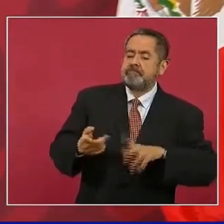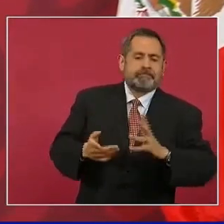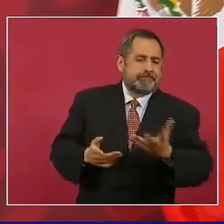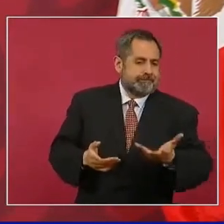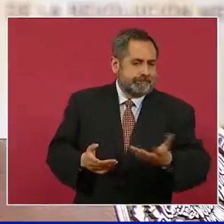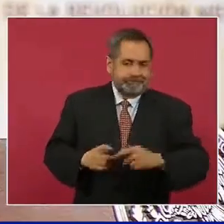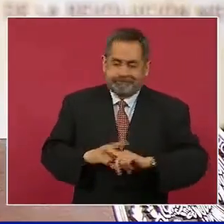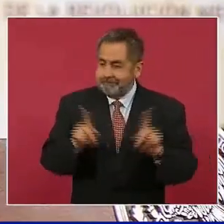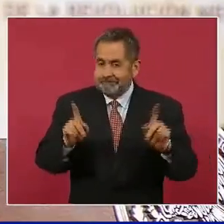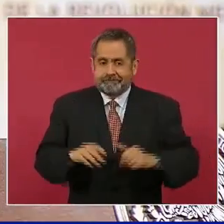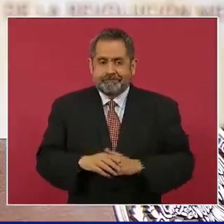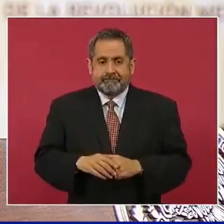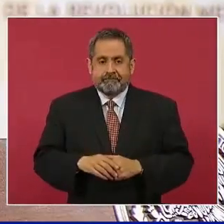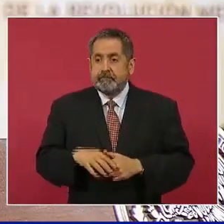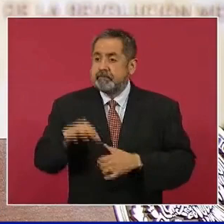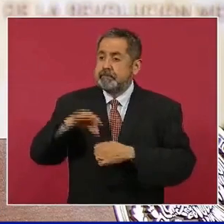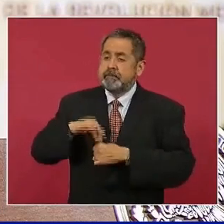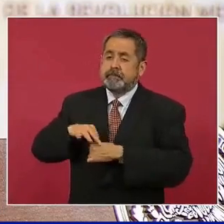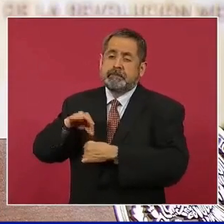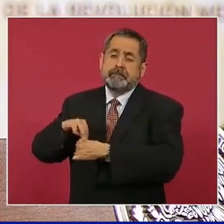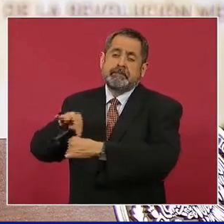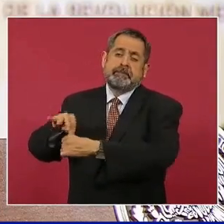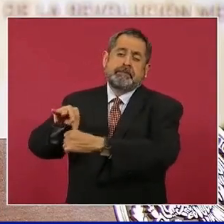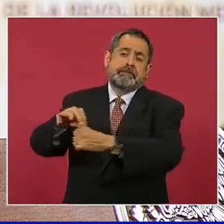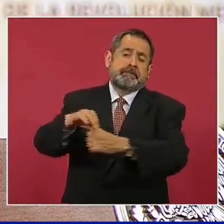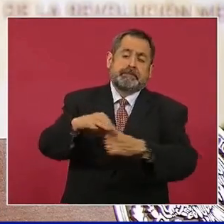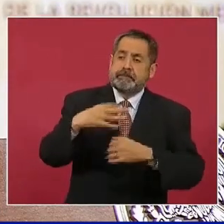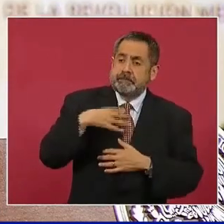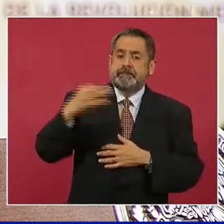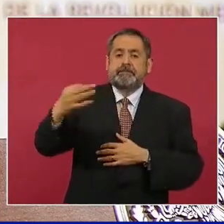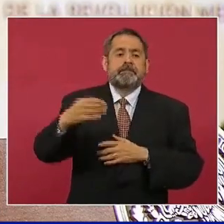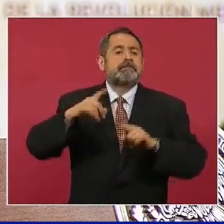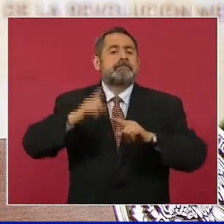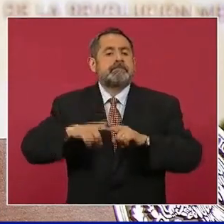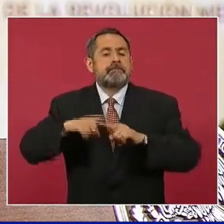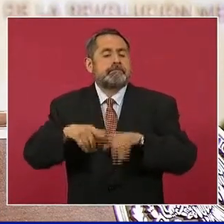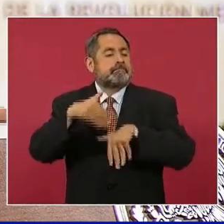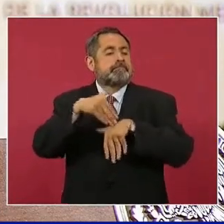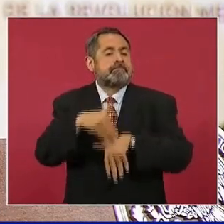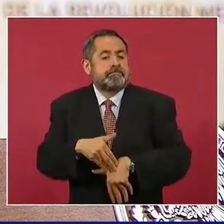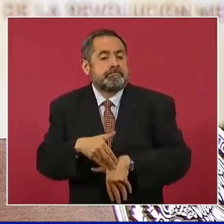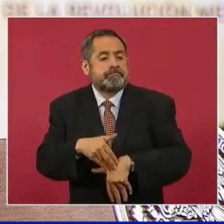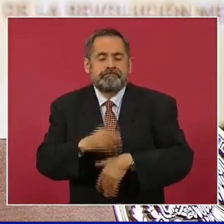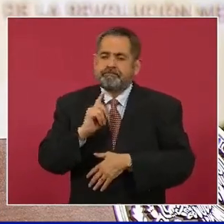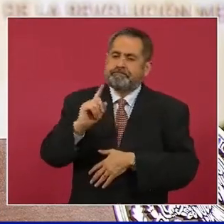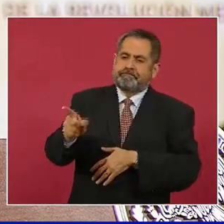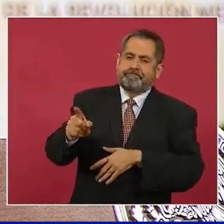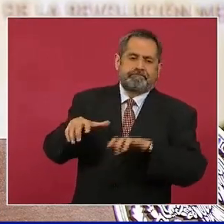Cuando un gobernante es electo por el pueblo, su único amo es el pueblo.